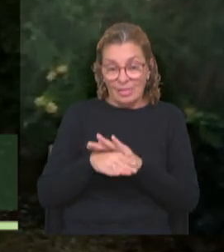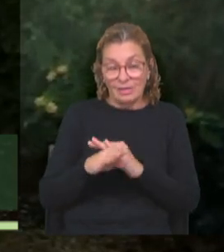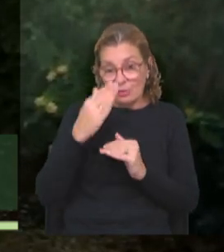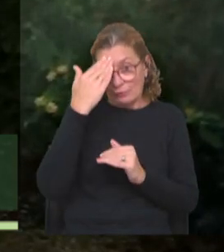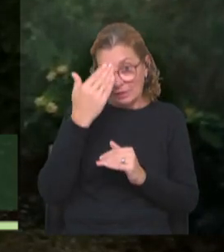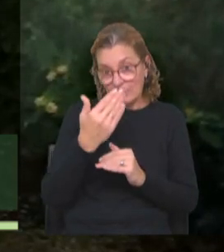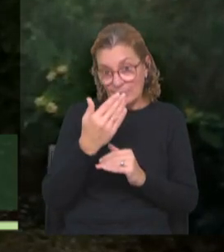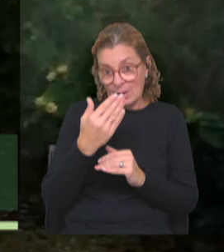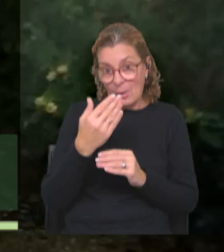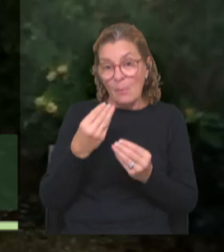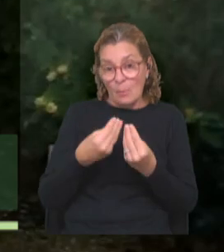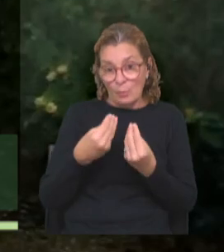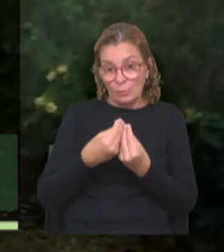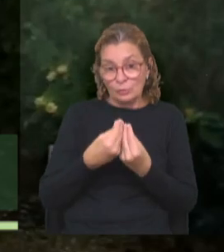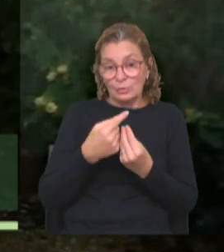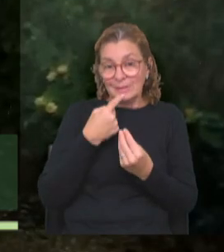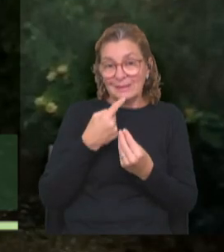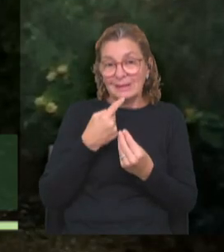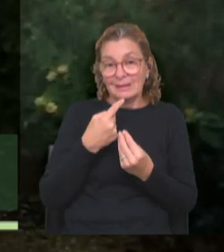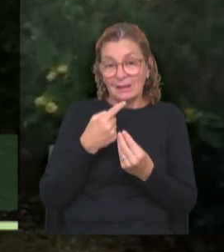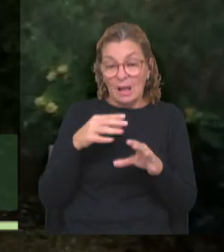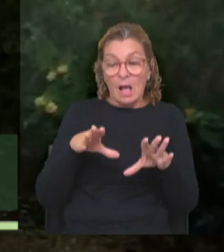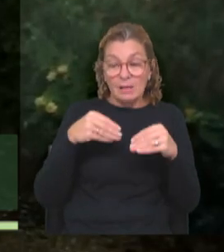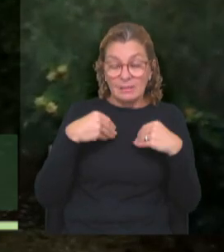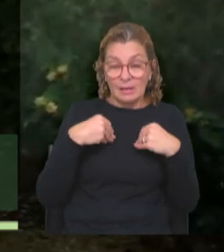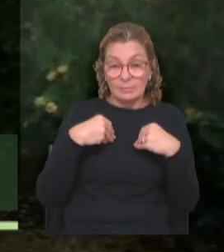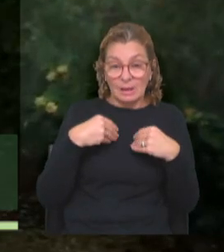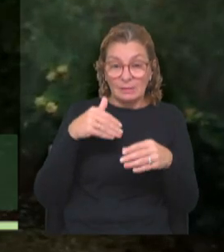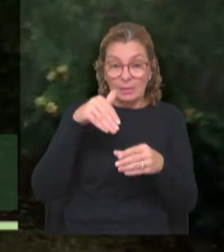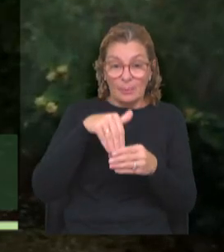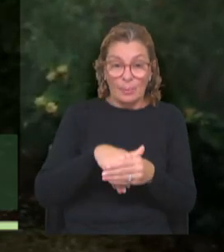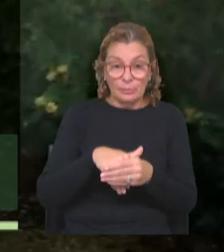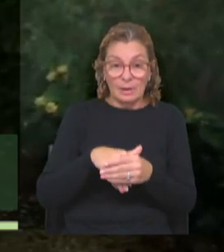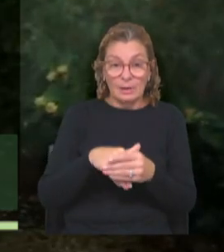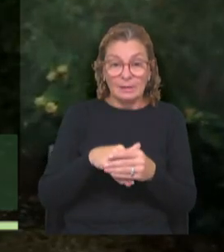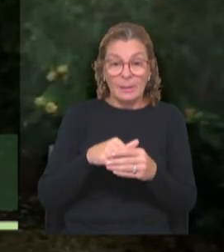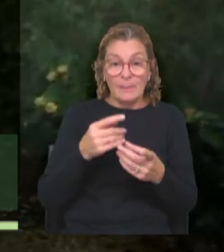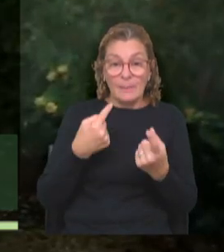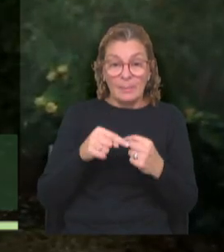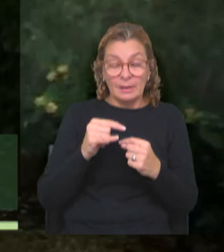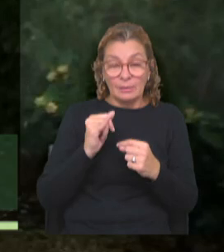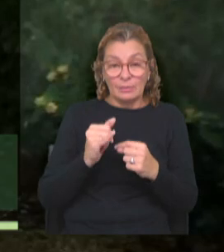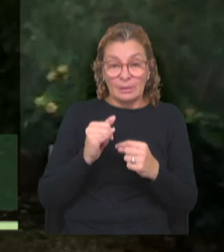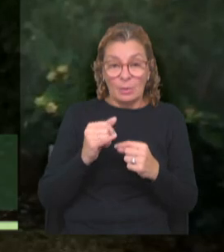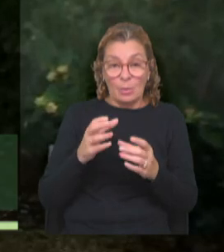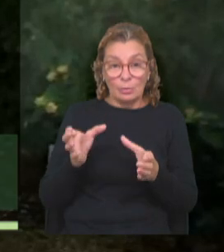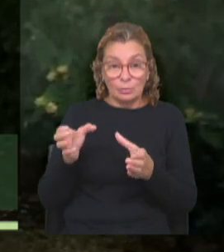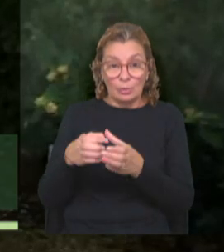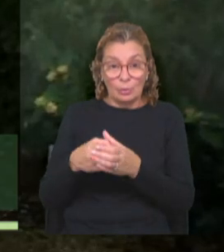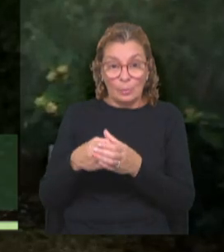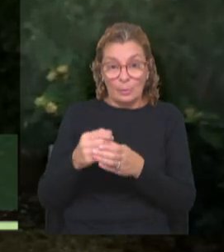Frente Amplio. Hay una mayoría que está de acuerdo con este plebiscito, sin embargo, hay una parte del Frente